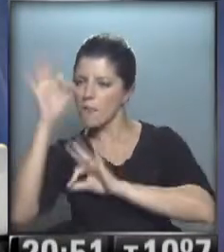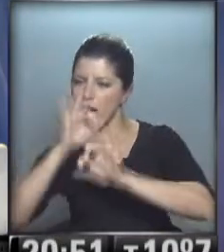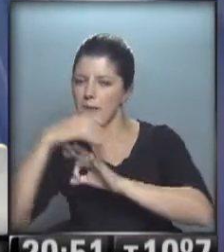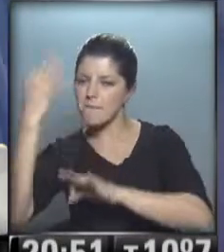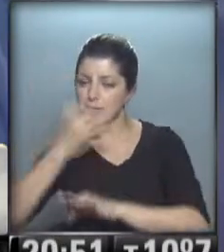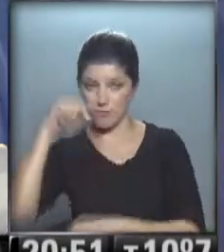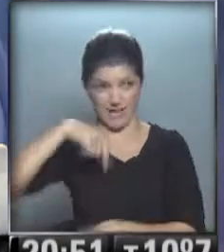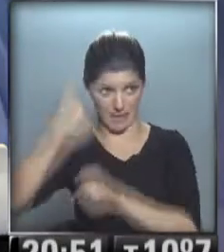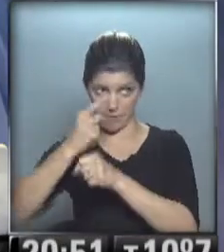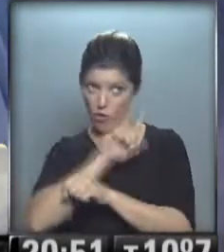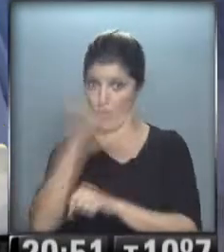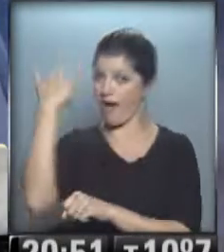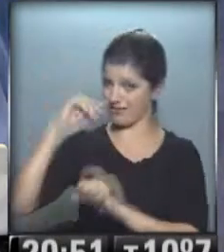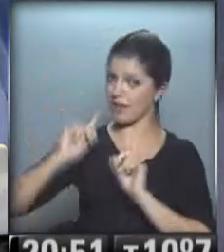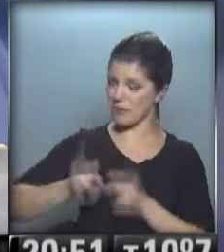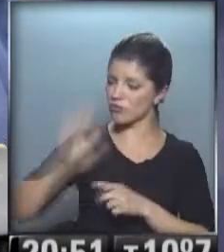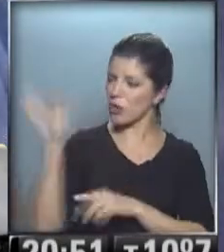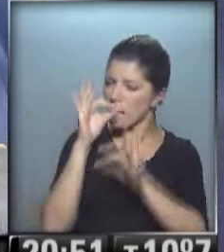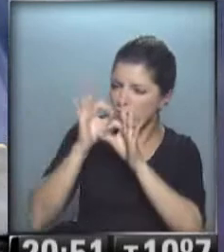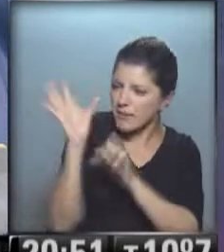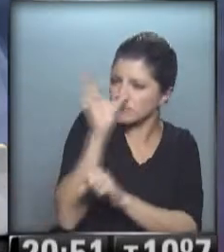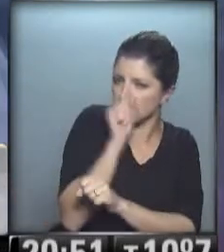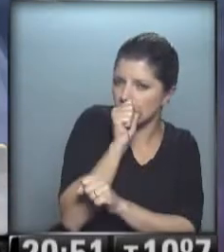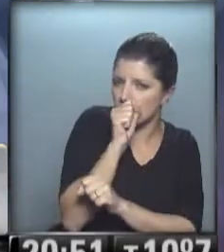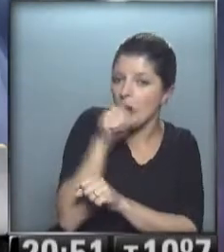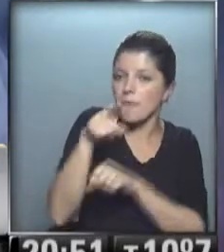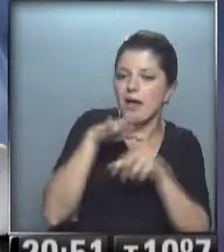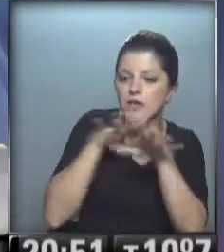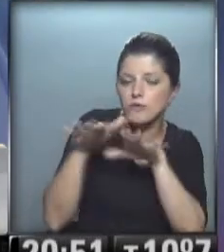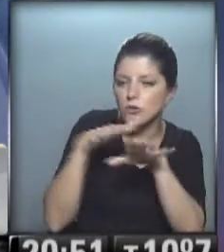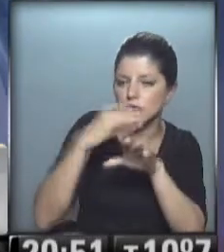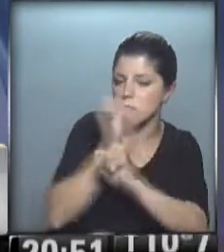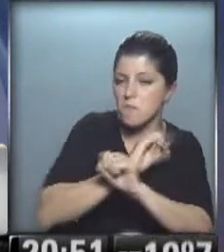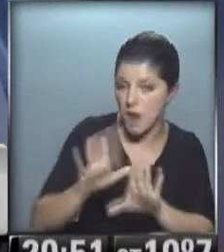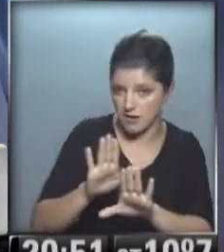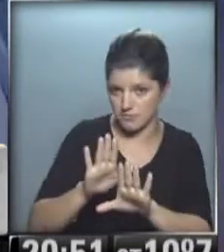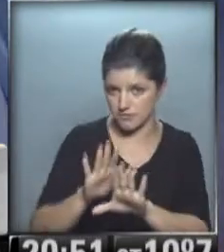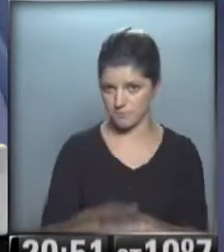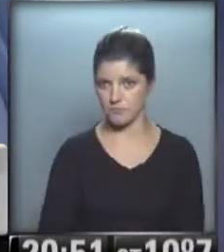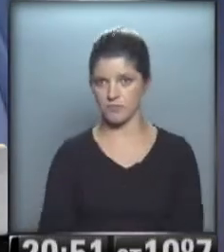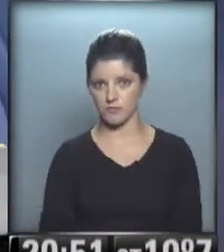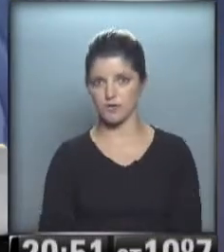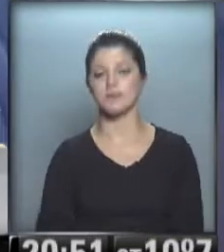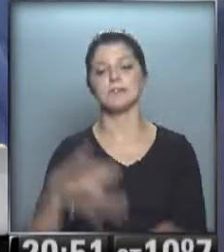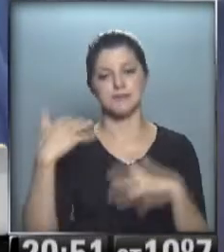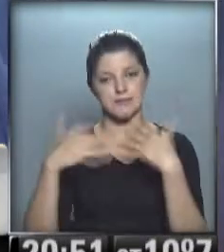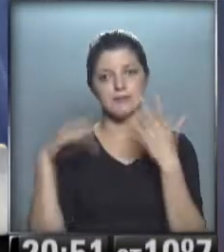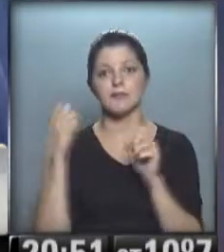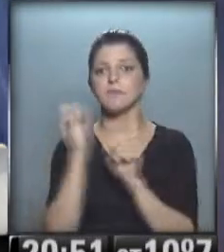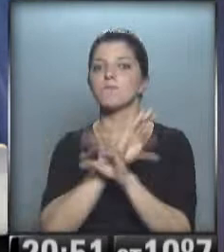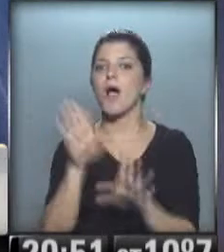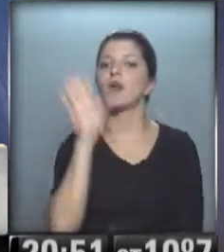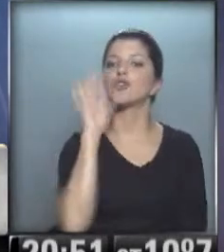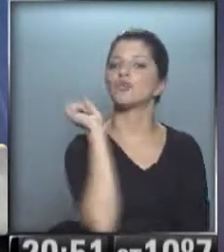no es el primero este, secreto para provocar desestabilización en la isla de Cuba. ¿Cuánto le duele a